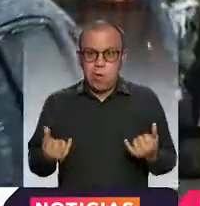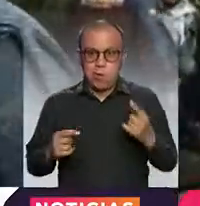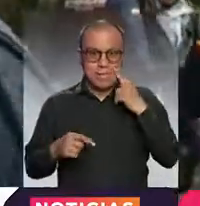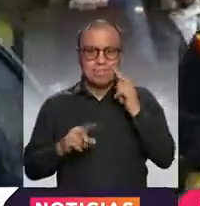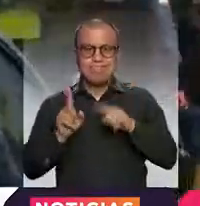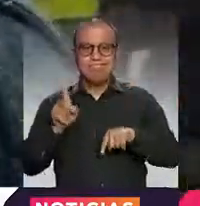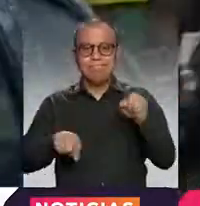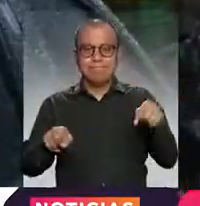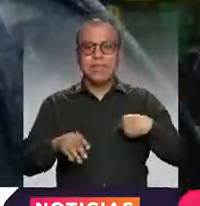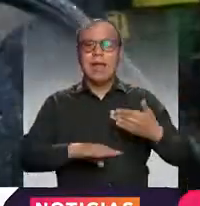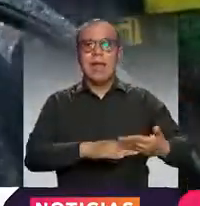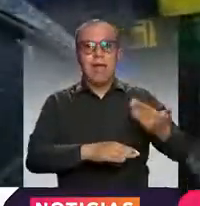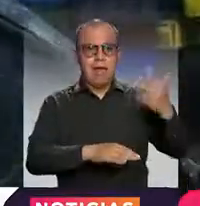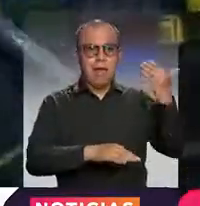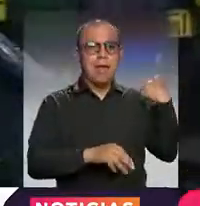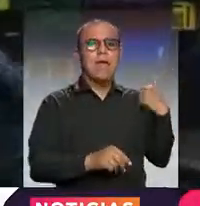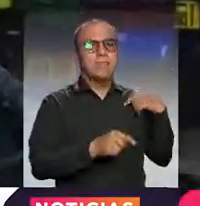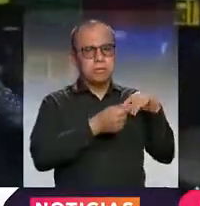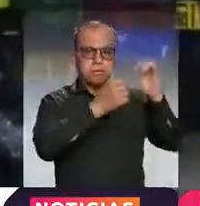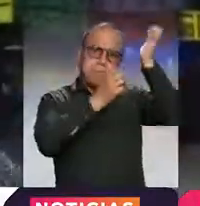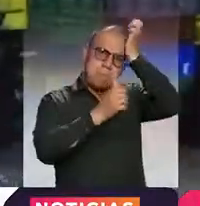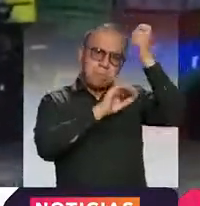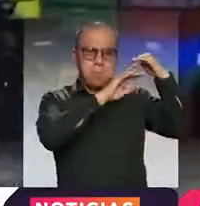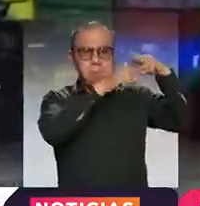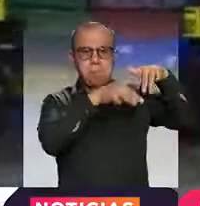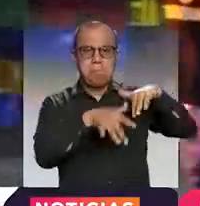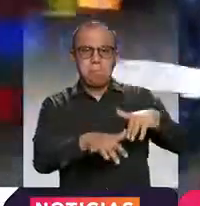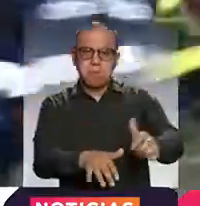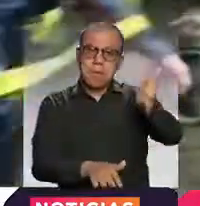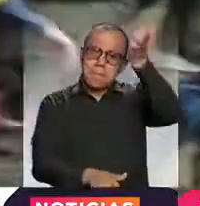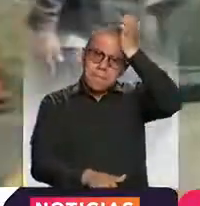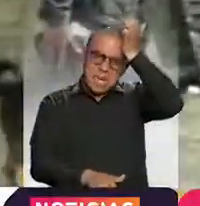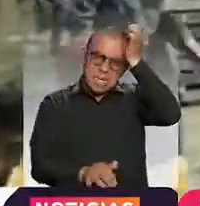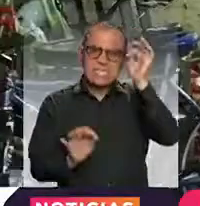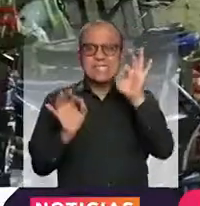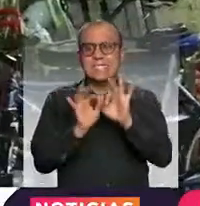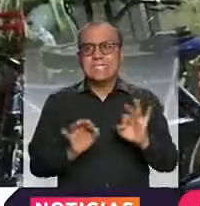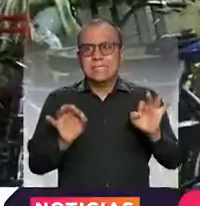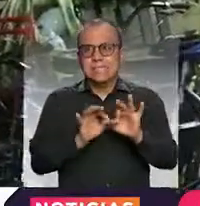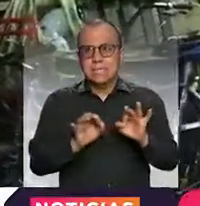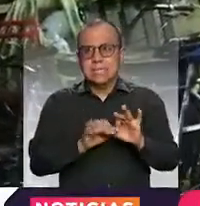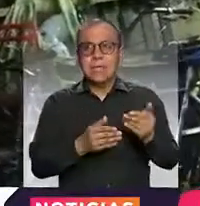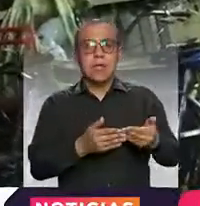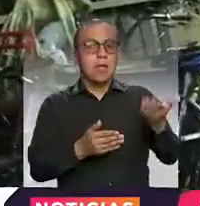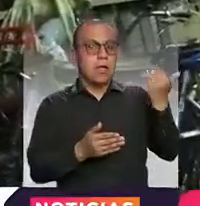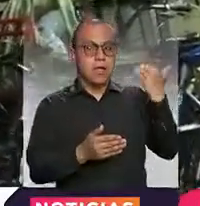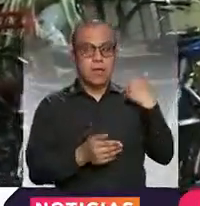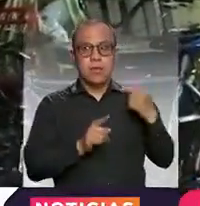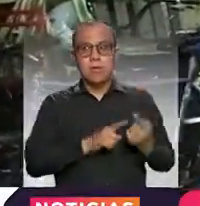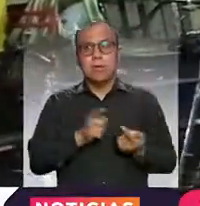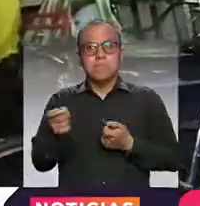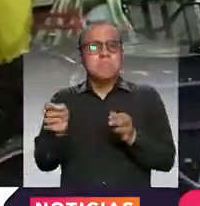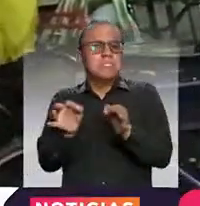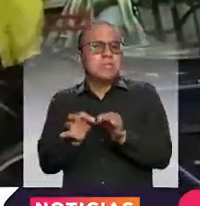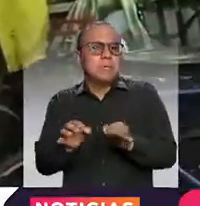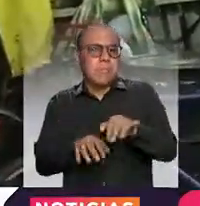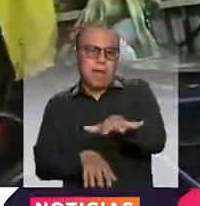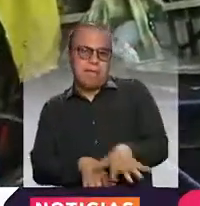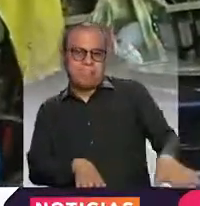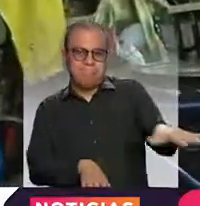en ocasiones anteriores ocurrieron deslizamientos con piedras pequeñas. Que no me acercara tantico allá, para ese